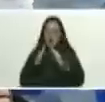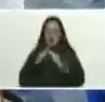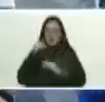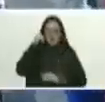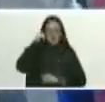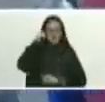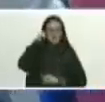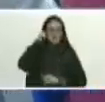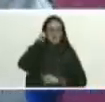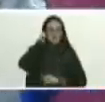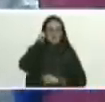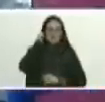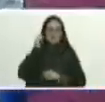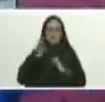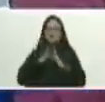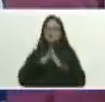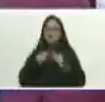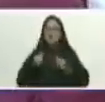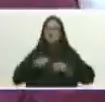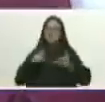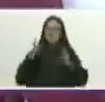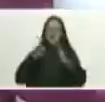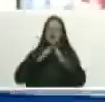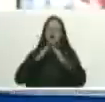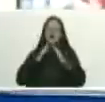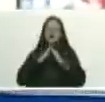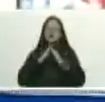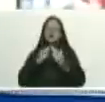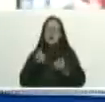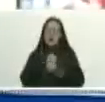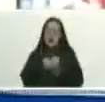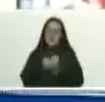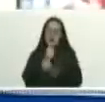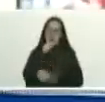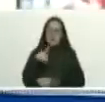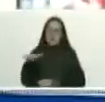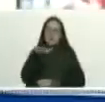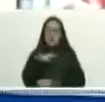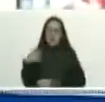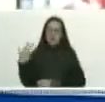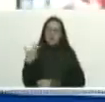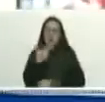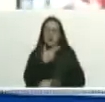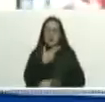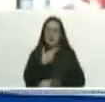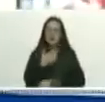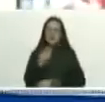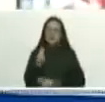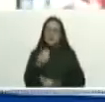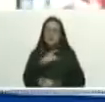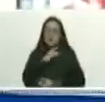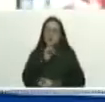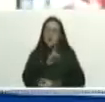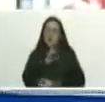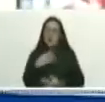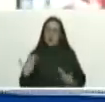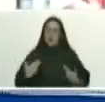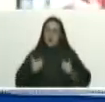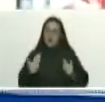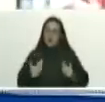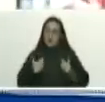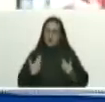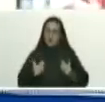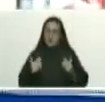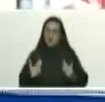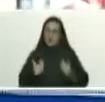Y todos tendrán su vivienda a nuestro amado pueblo de Tejería, que tanto dolor, tanto sufrimiento tuvo